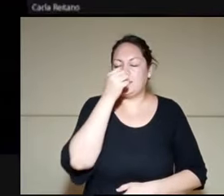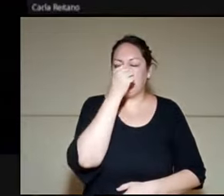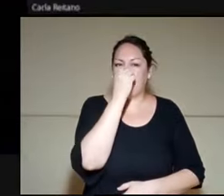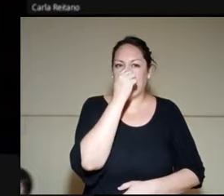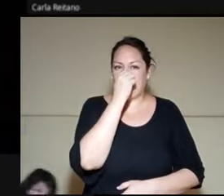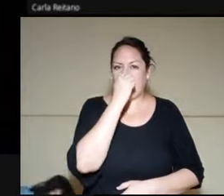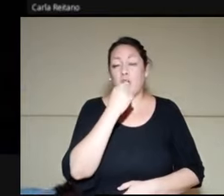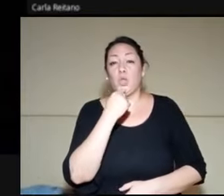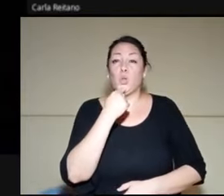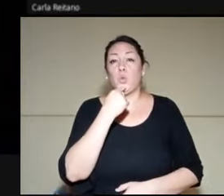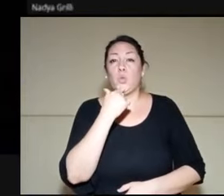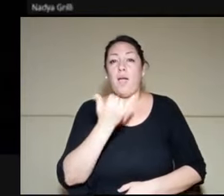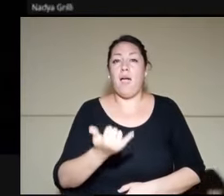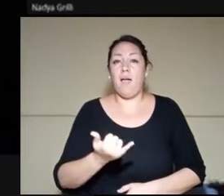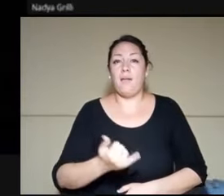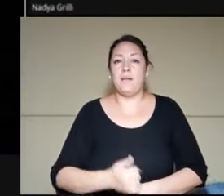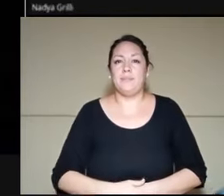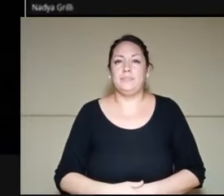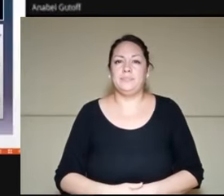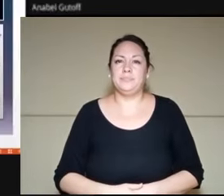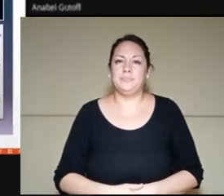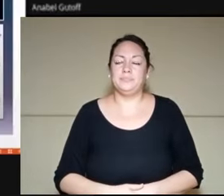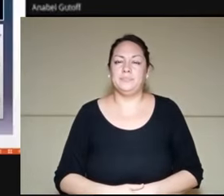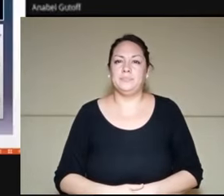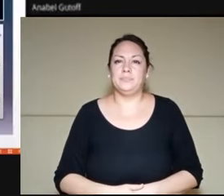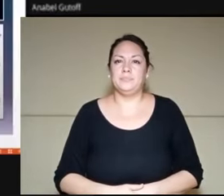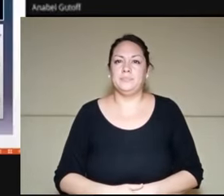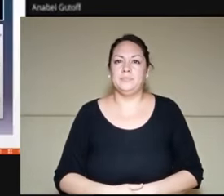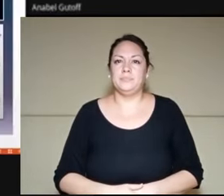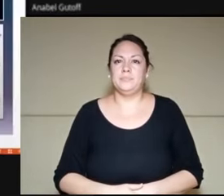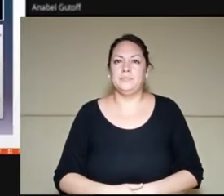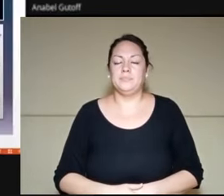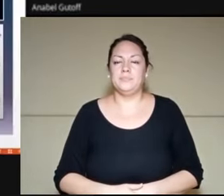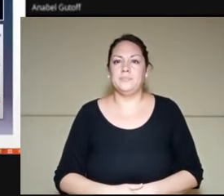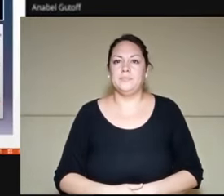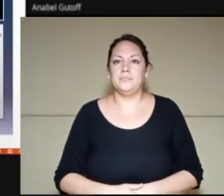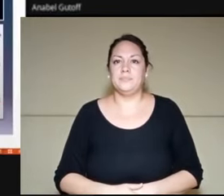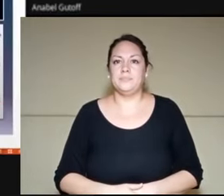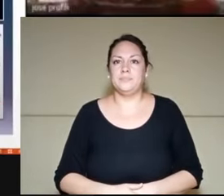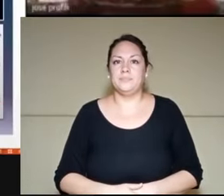Sí, profe. Sí. ¿Sí? ¿Alguna Sí, duda? profe.